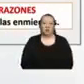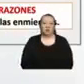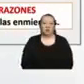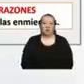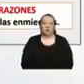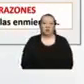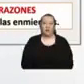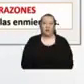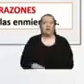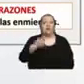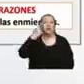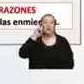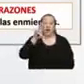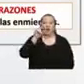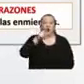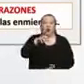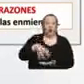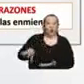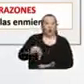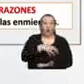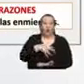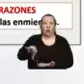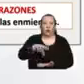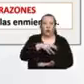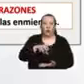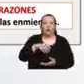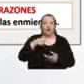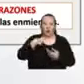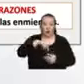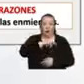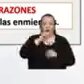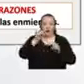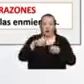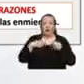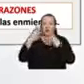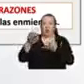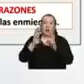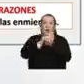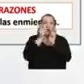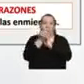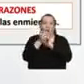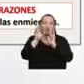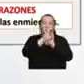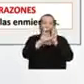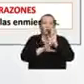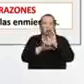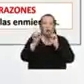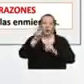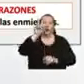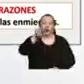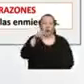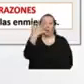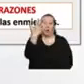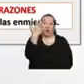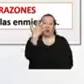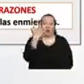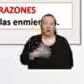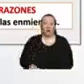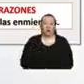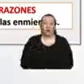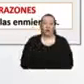pero para que no queden dudas nosotros mandamos hicimos reformas constitucionales 2015 porque él